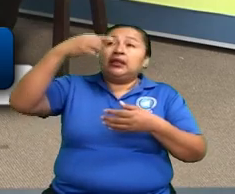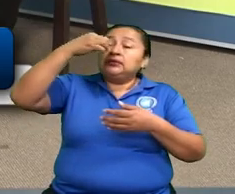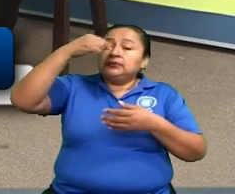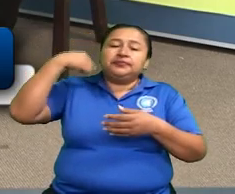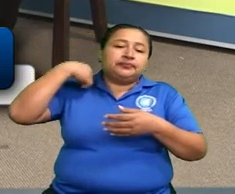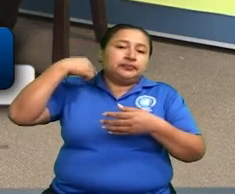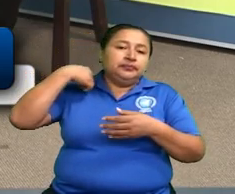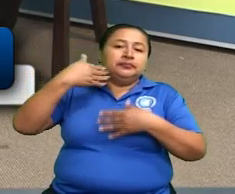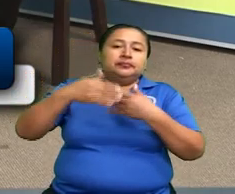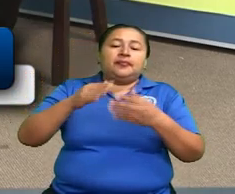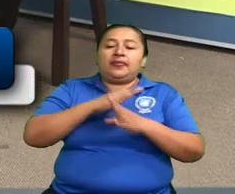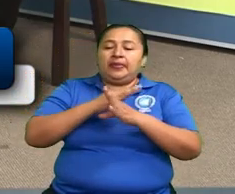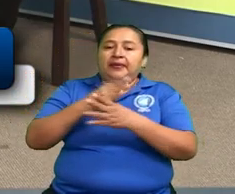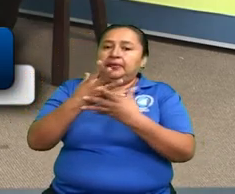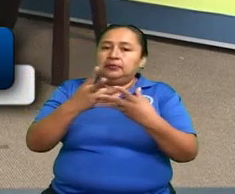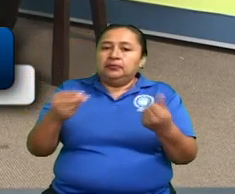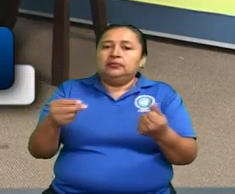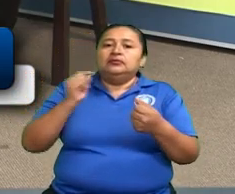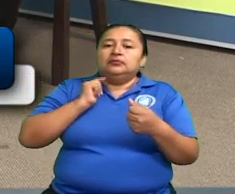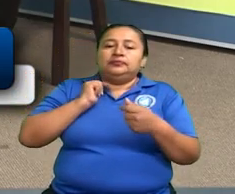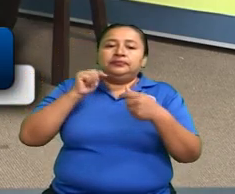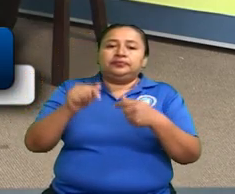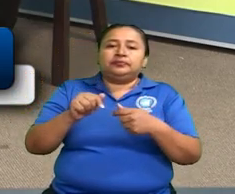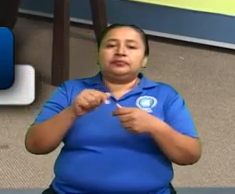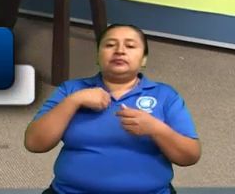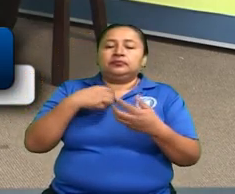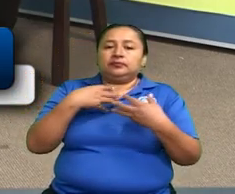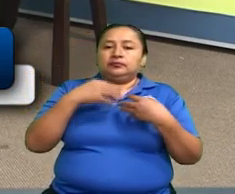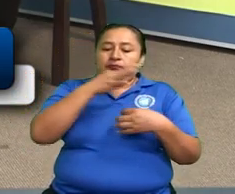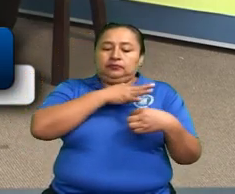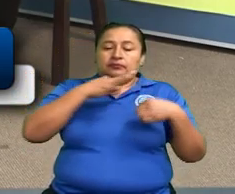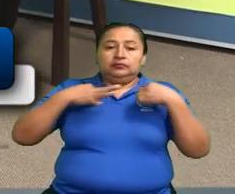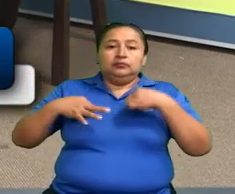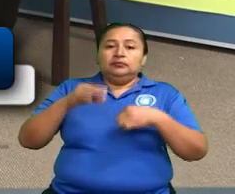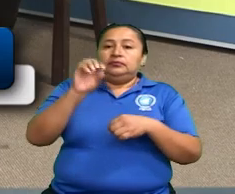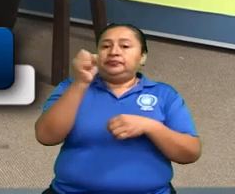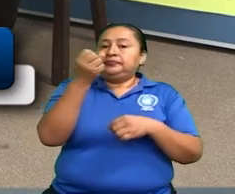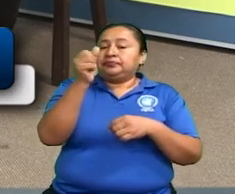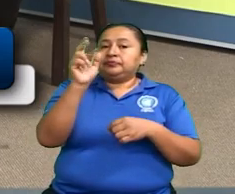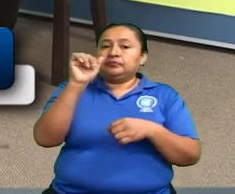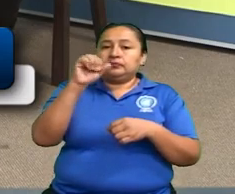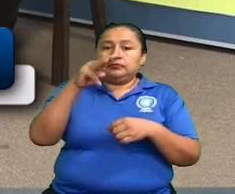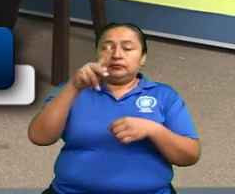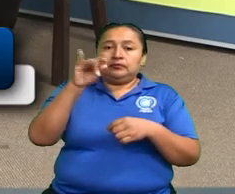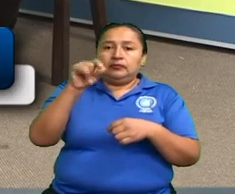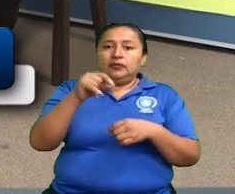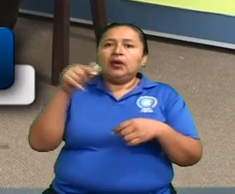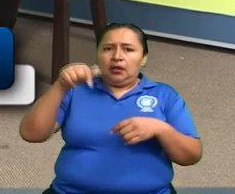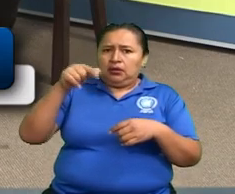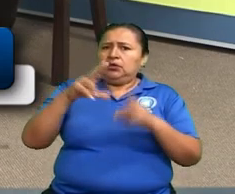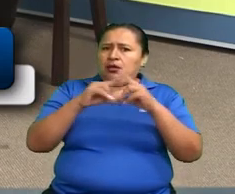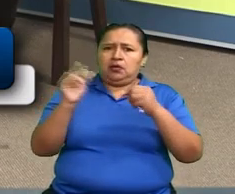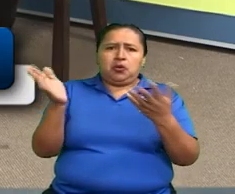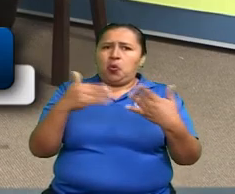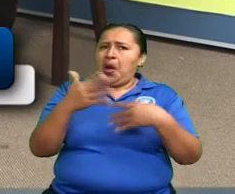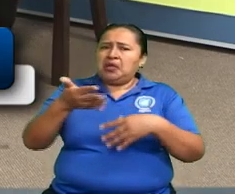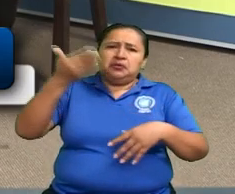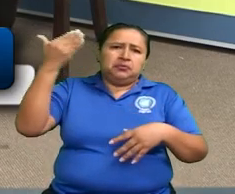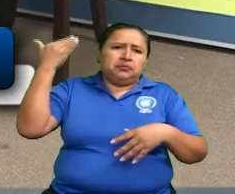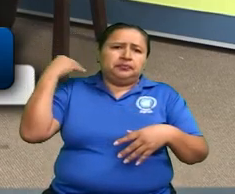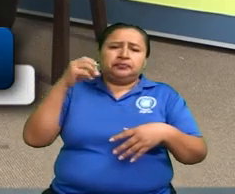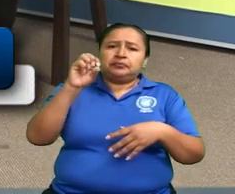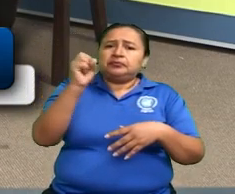estamos tratando de eliminar lo que es el sarampión. Es más, nosotros no tenemos, hace mucho tiempo no tenemos